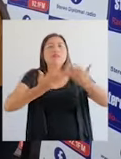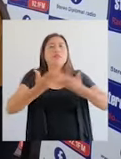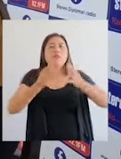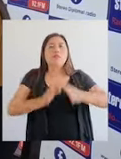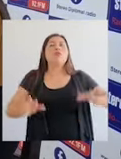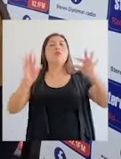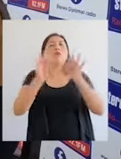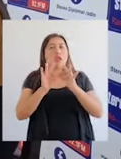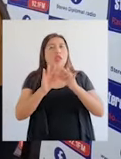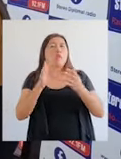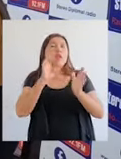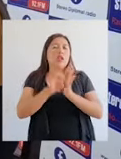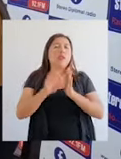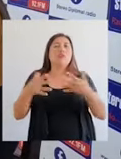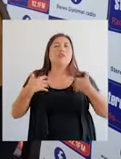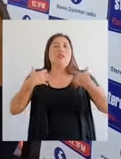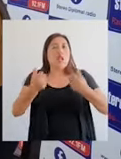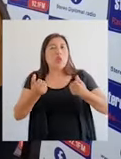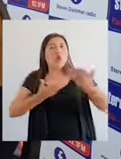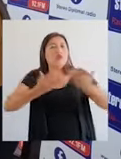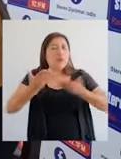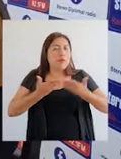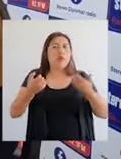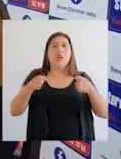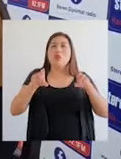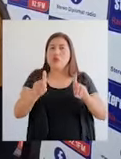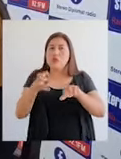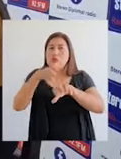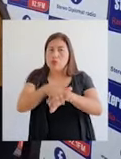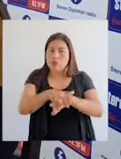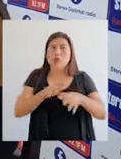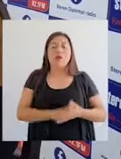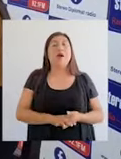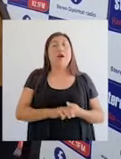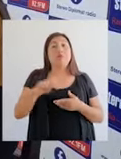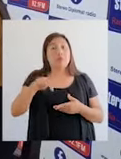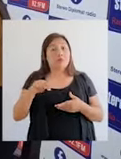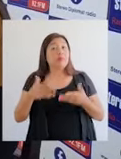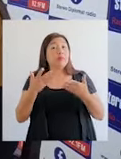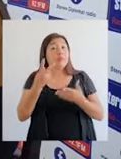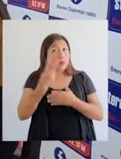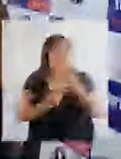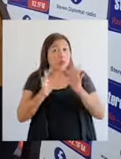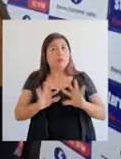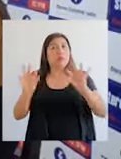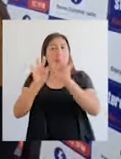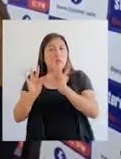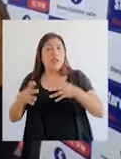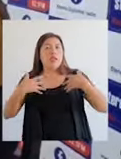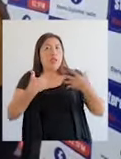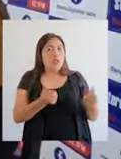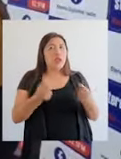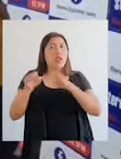decir, servicios de una salud integral, servicios de educación inclusiva, principalmente. Si aseguráramos